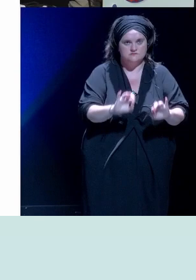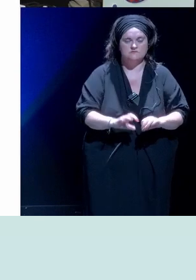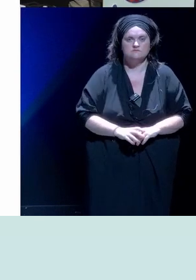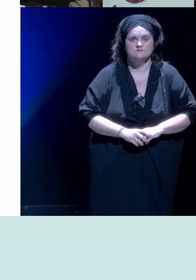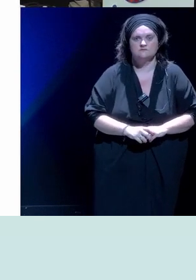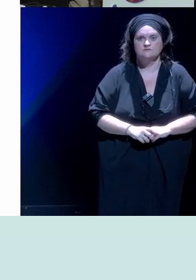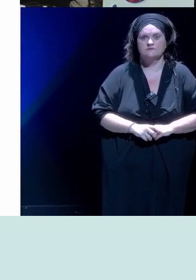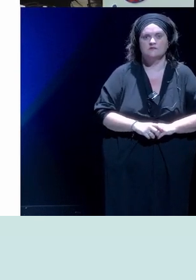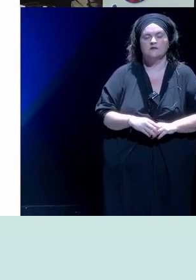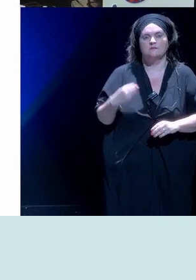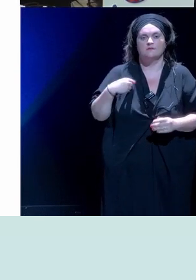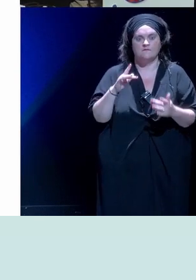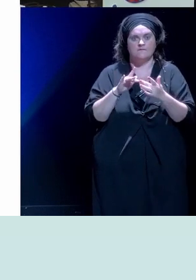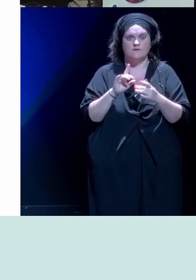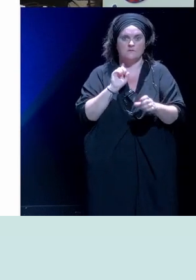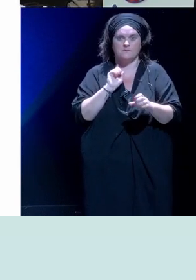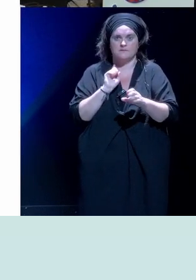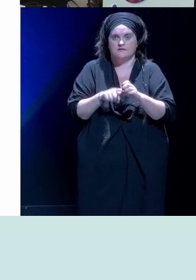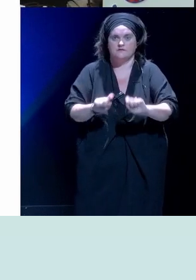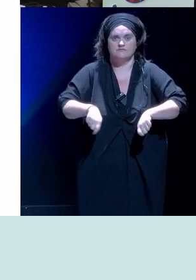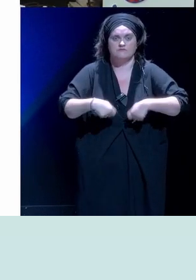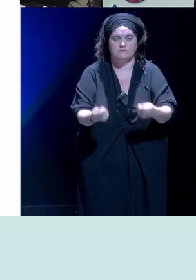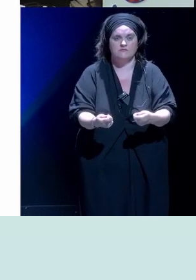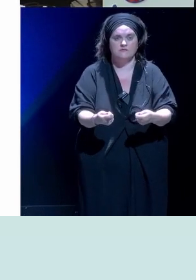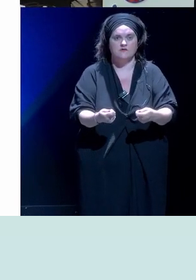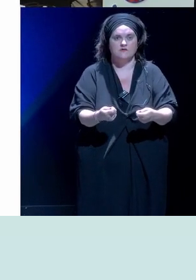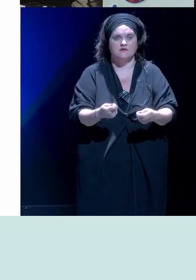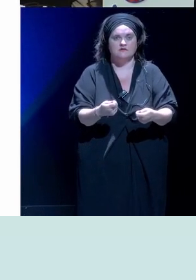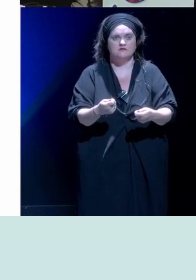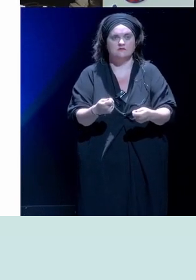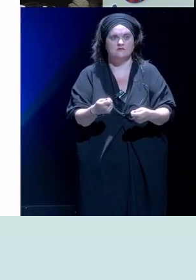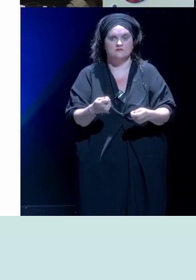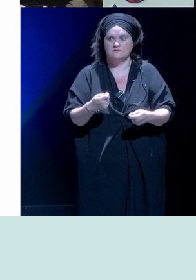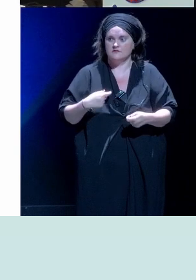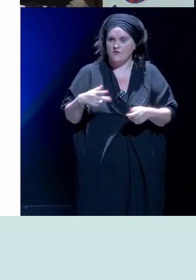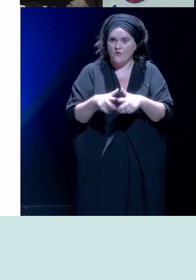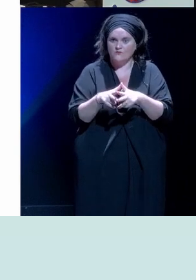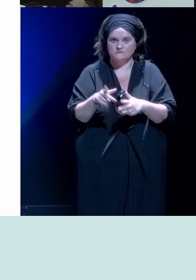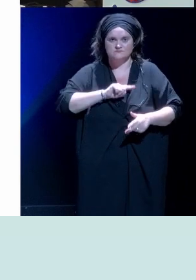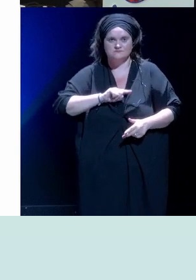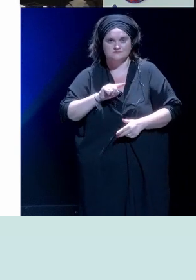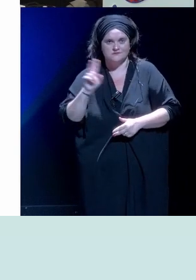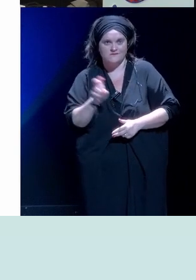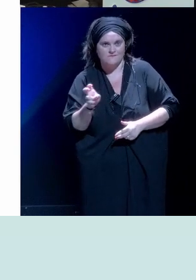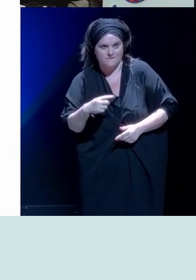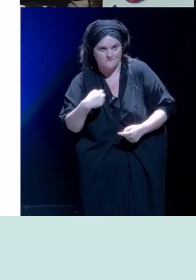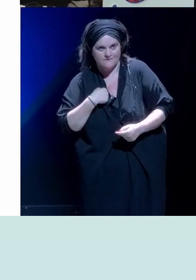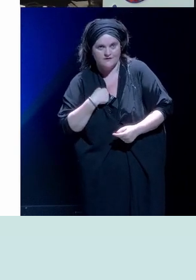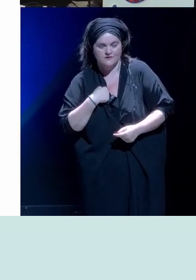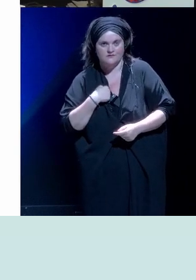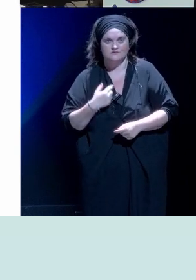Este vínculo de participación orgánica tiene que ver con trabajar, con sentirse útil en la sociedad también, por supuesto.